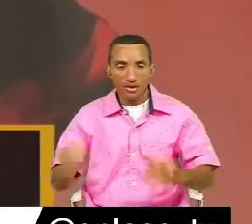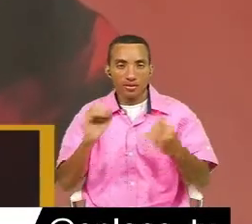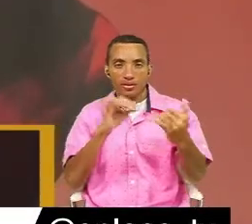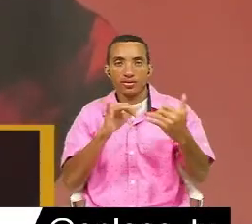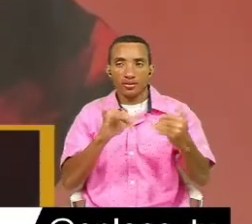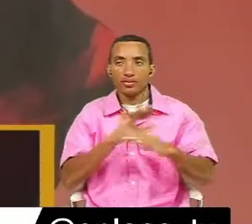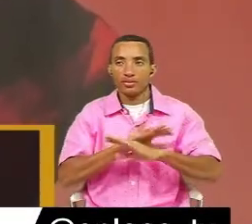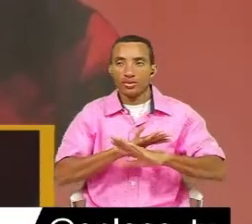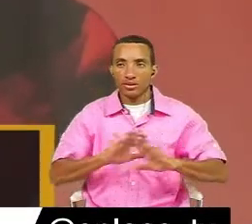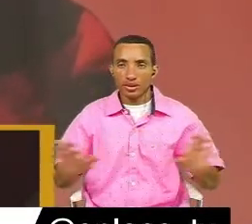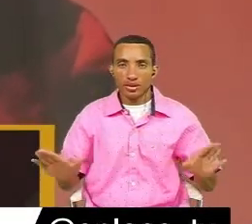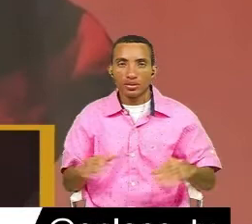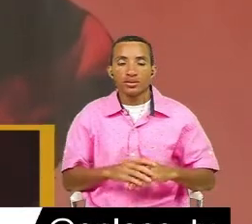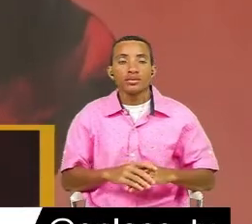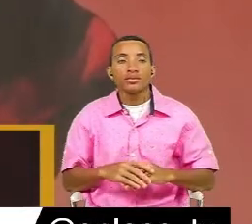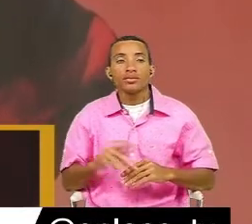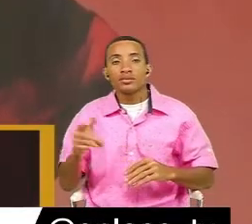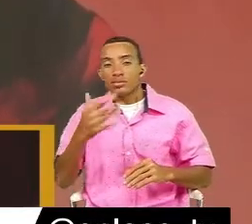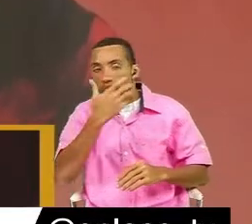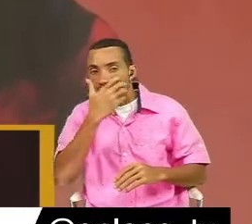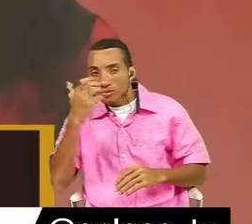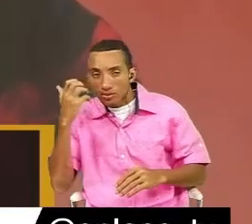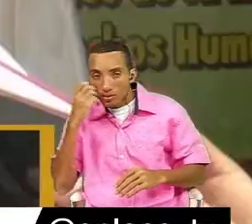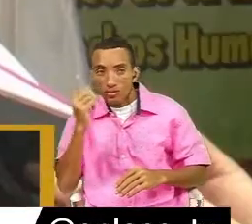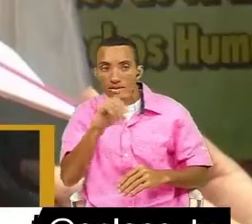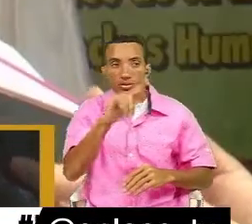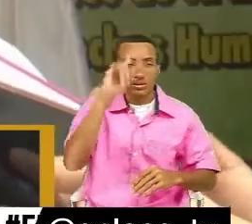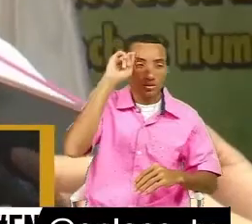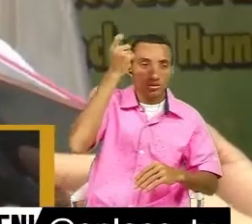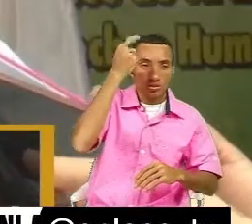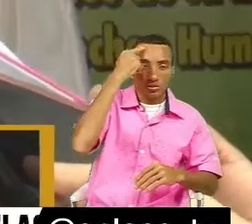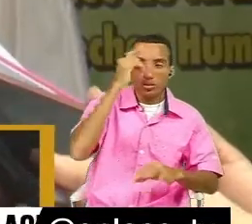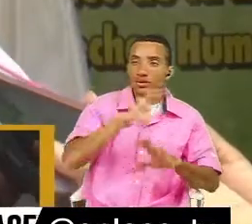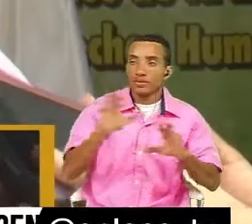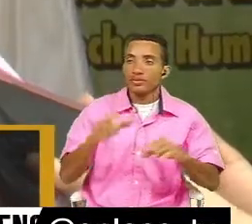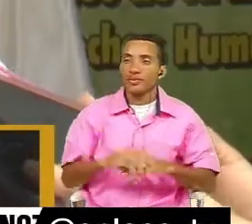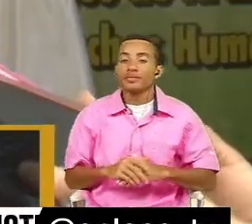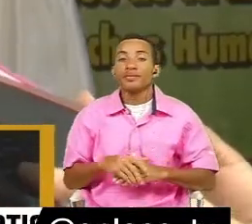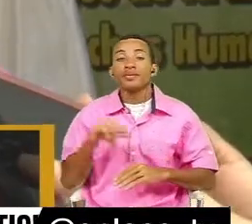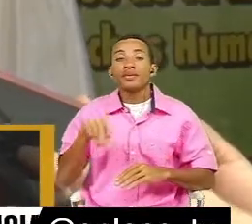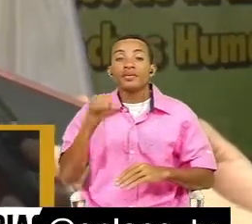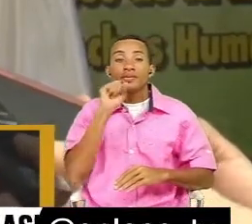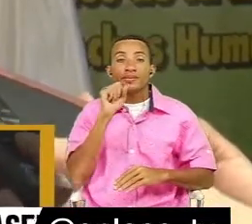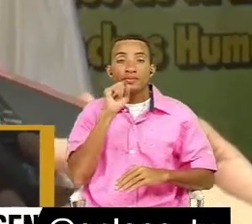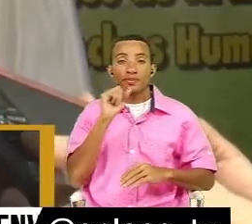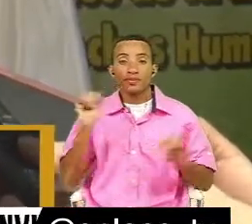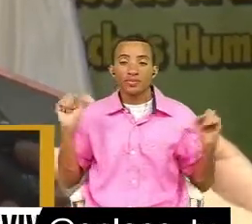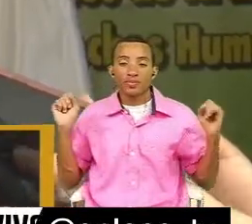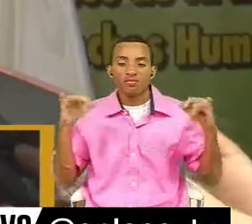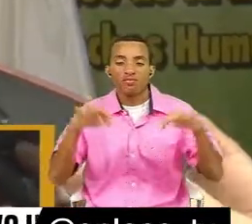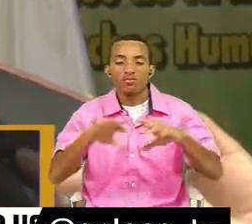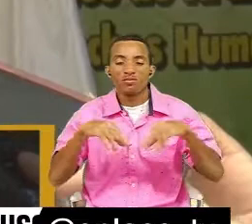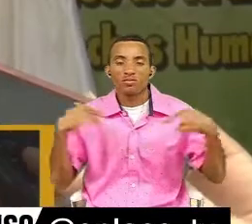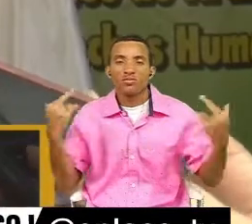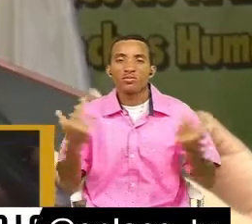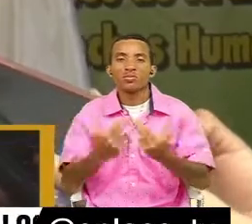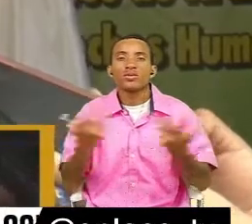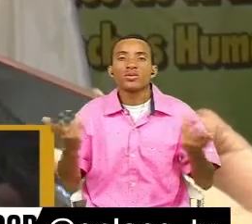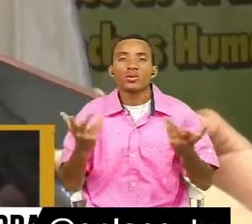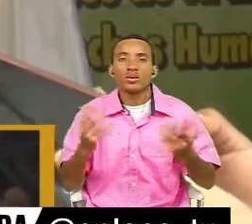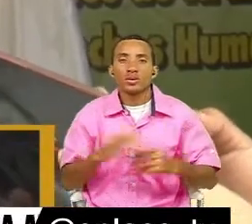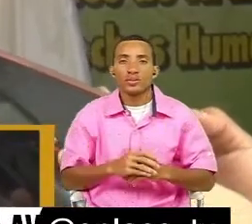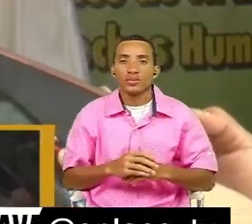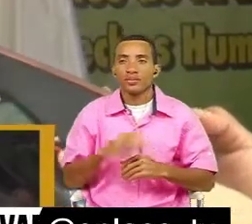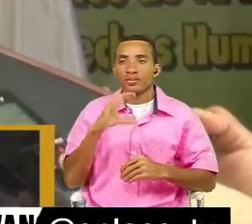cese bilateral del fuego entre las FARC y el gobierno nacional. En Barranca Bermeja nos vamos a concentrar en el popular punto que le denominamos